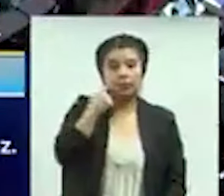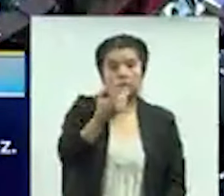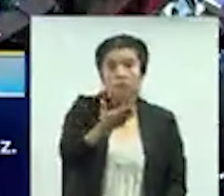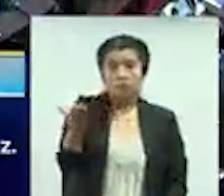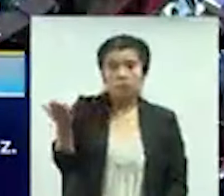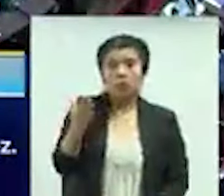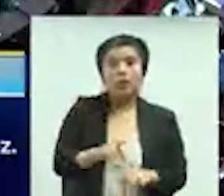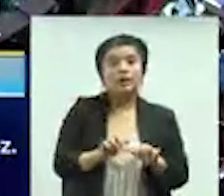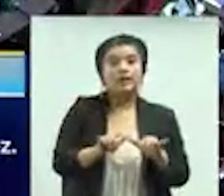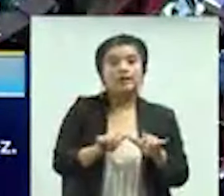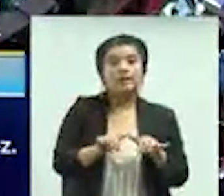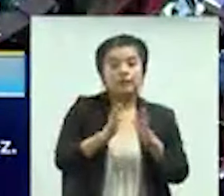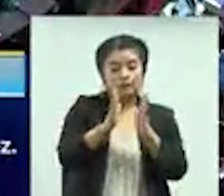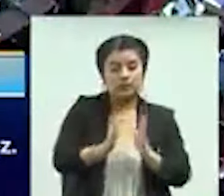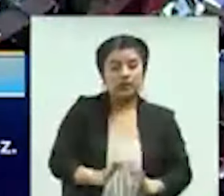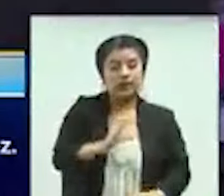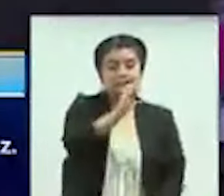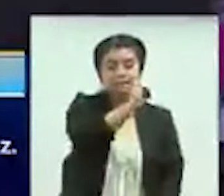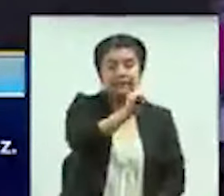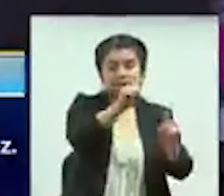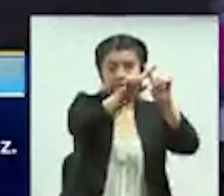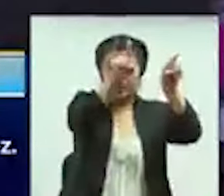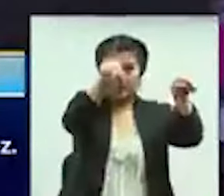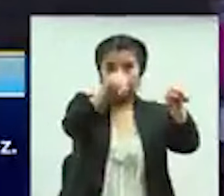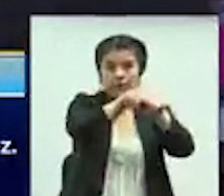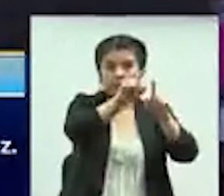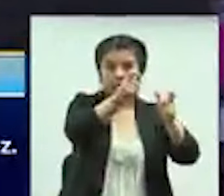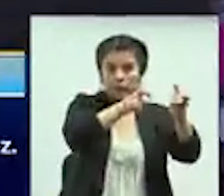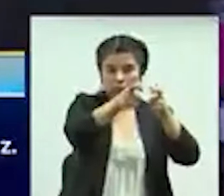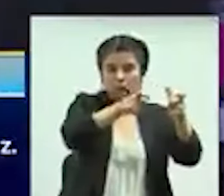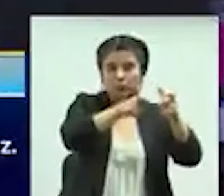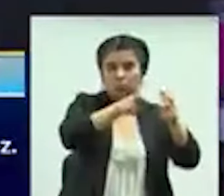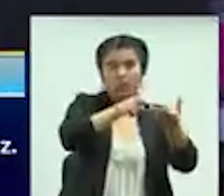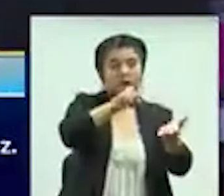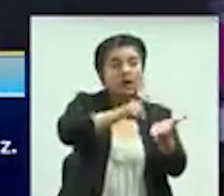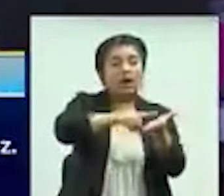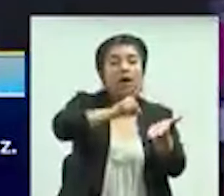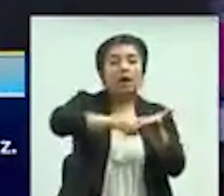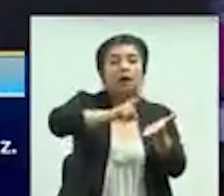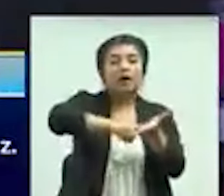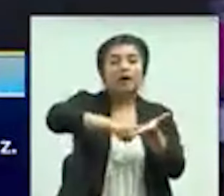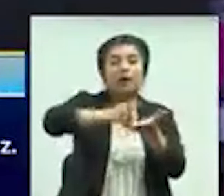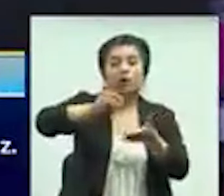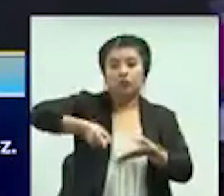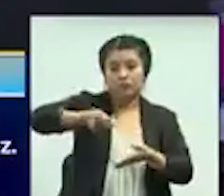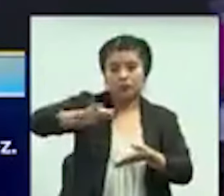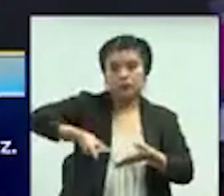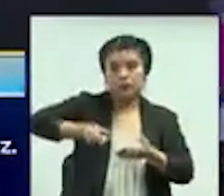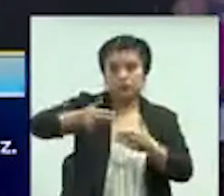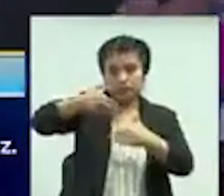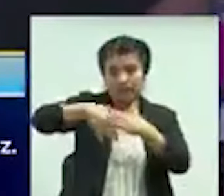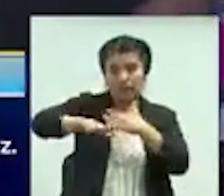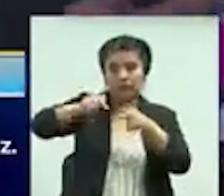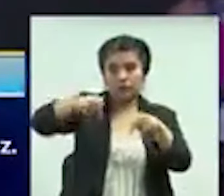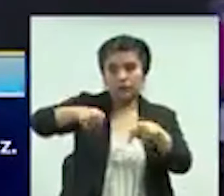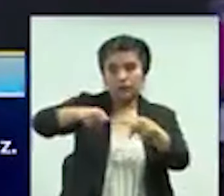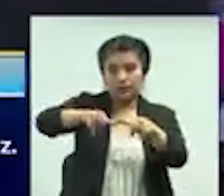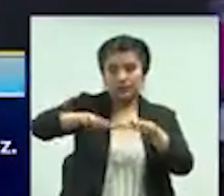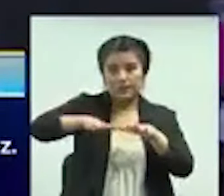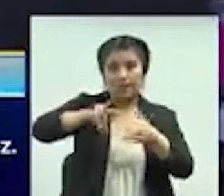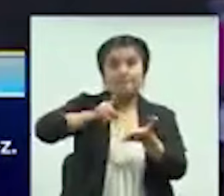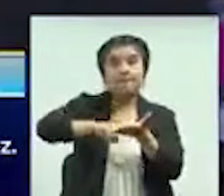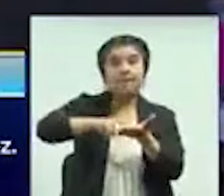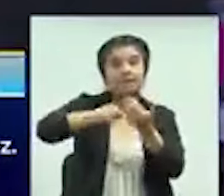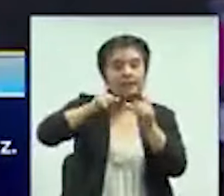Secretaría, por favor, poner a cero el tablero y a los señores diputados que se encuentren dentro del hemiciclo, marcarse